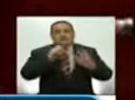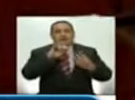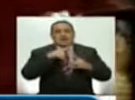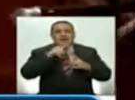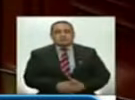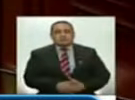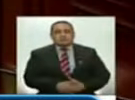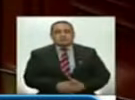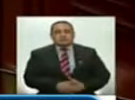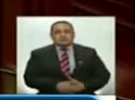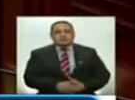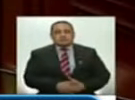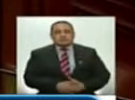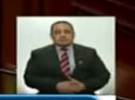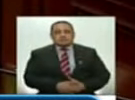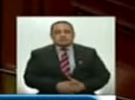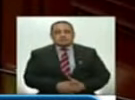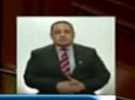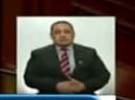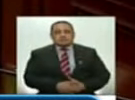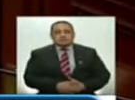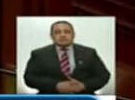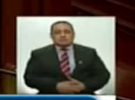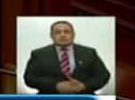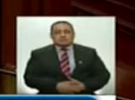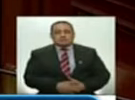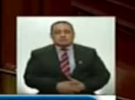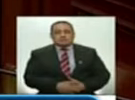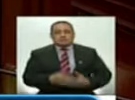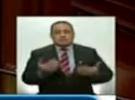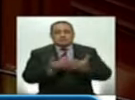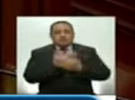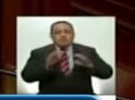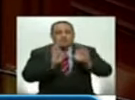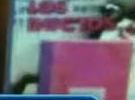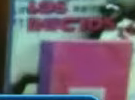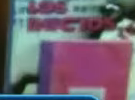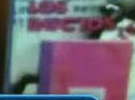mesa directiva ni la presidencia de las comisiones más solicitadas